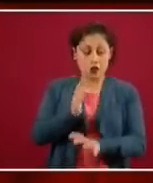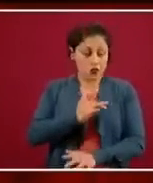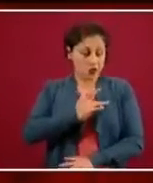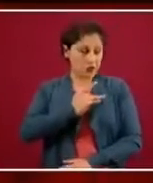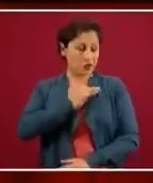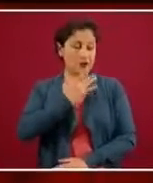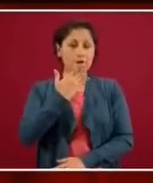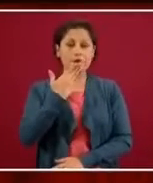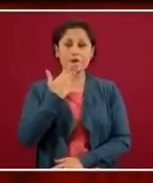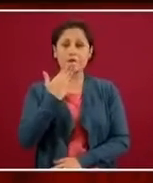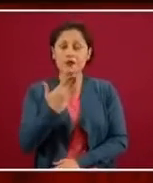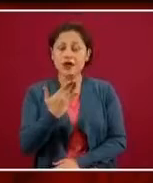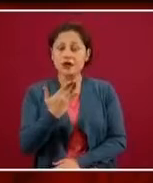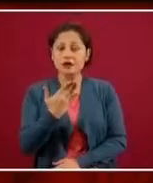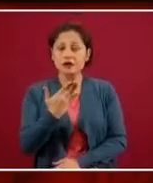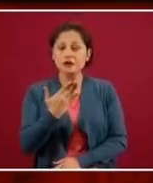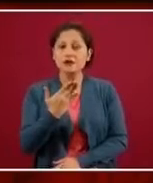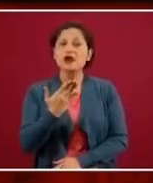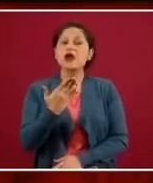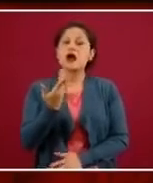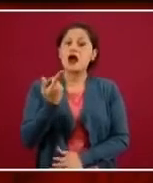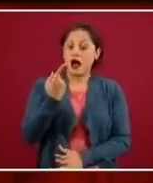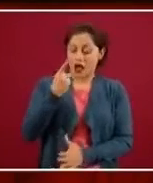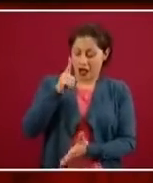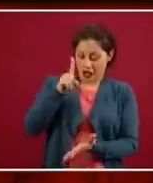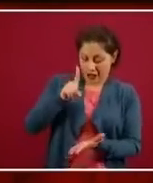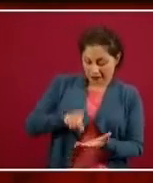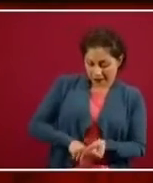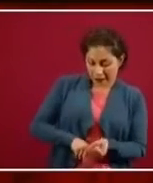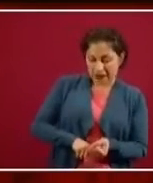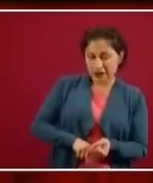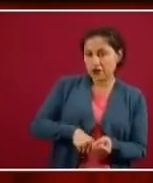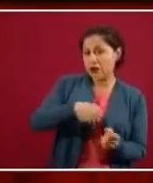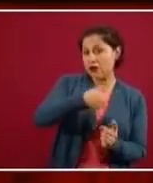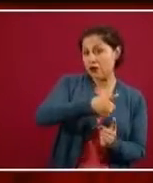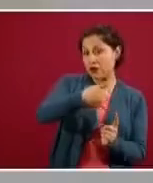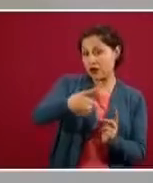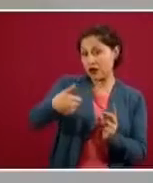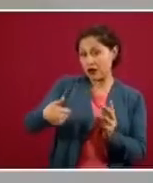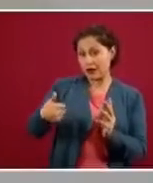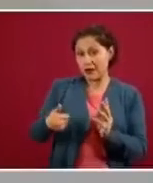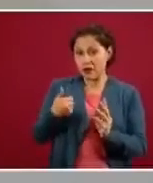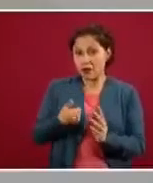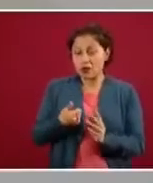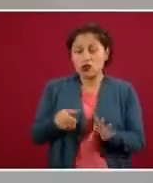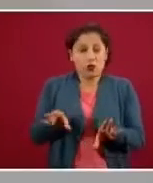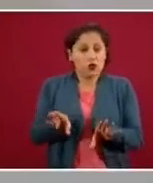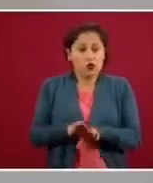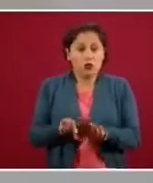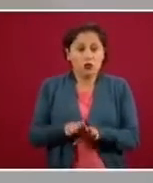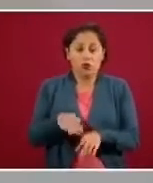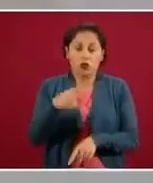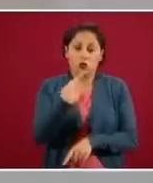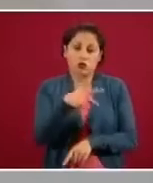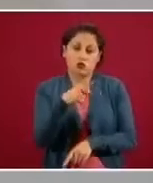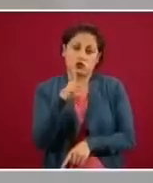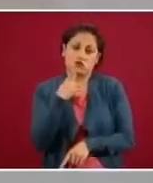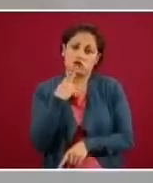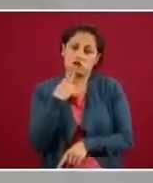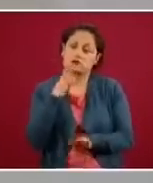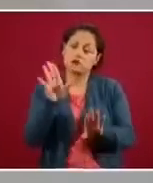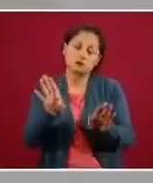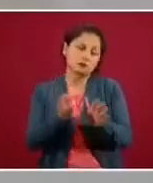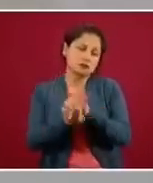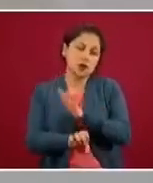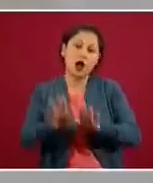el estado de ánimo depende mucho de la identificación de este tipo de elementos referenciales. A veces son elementos de